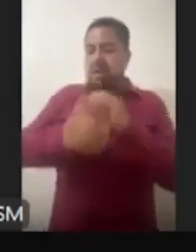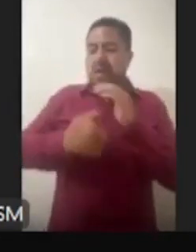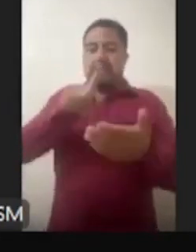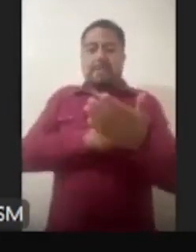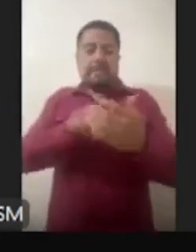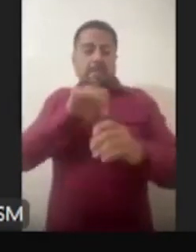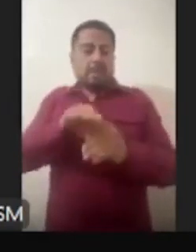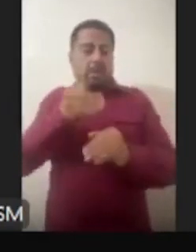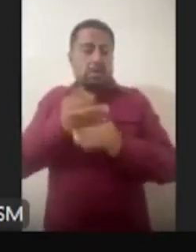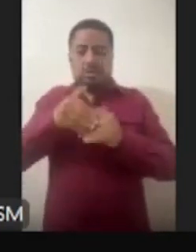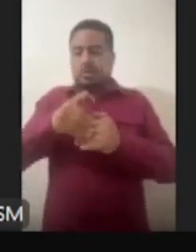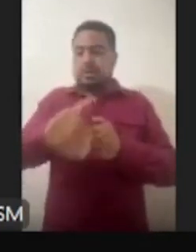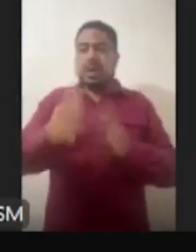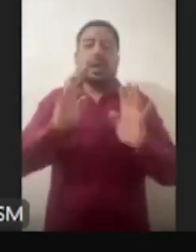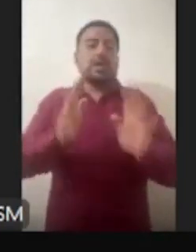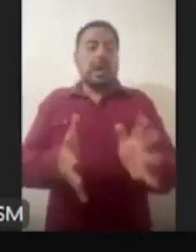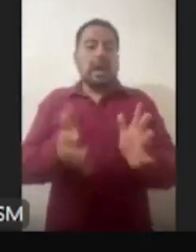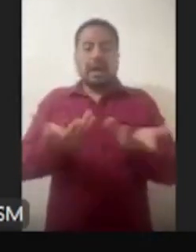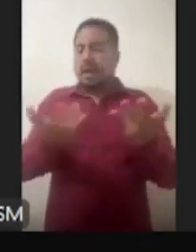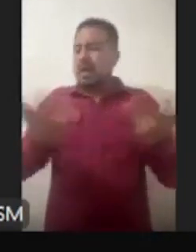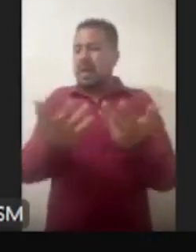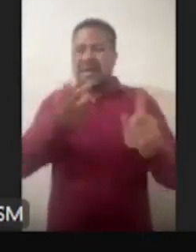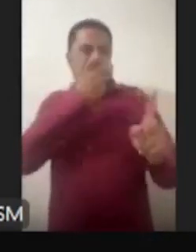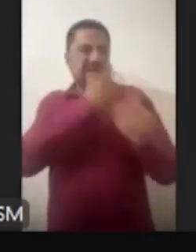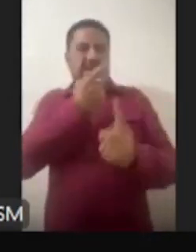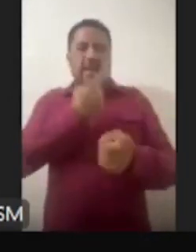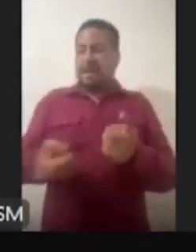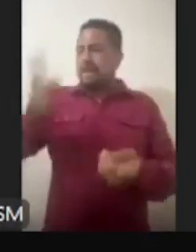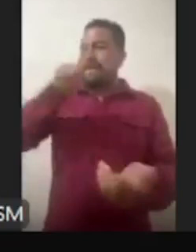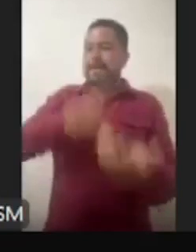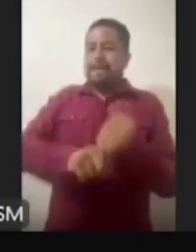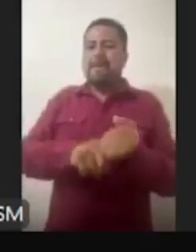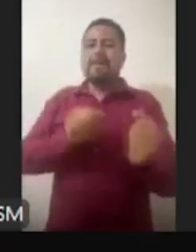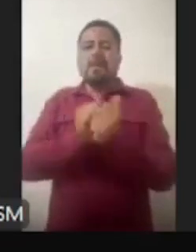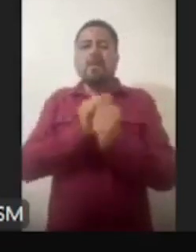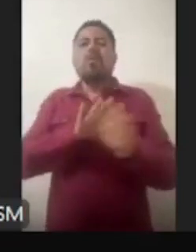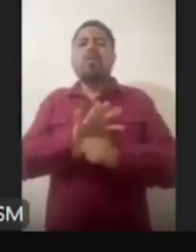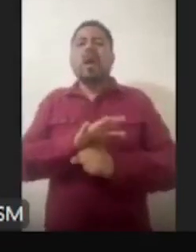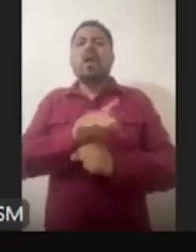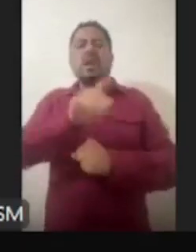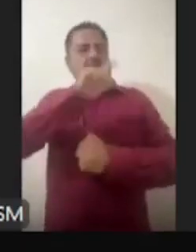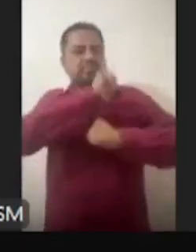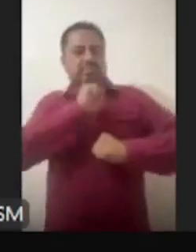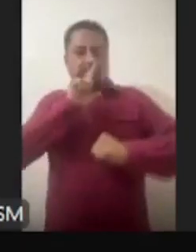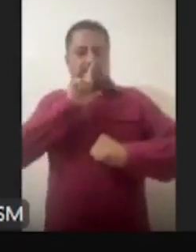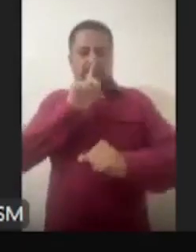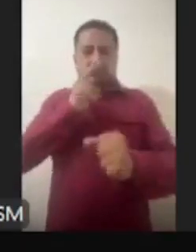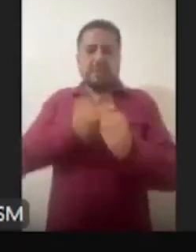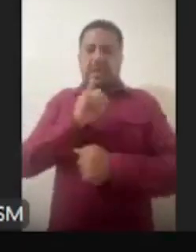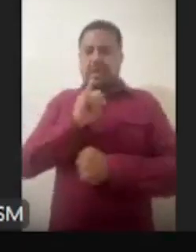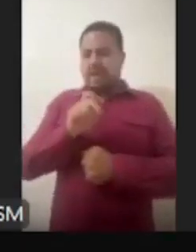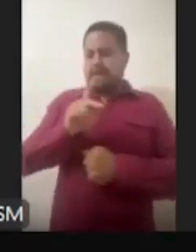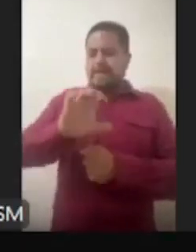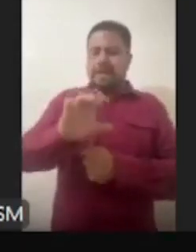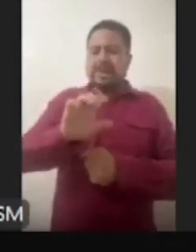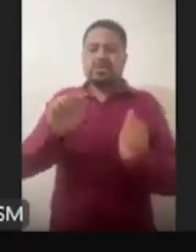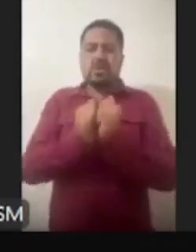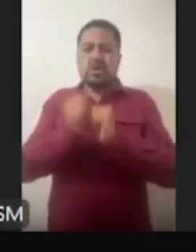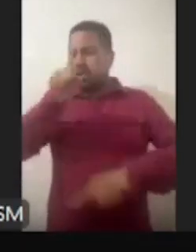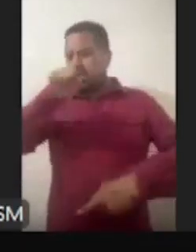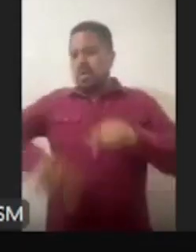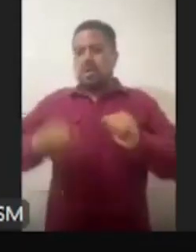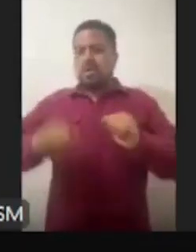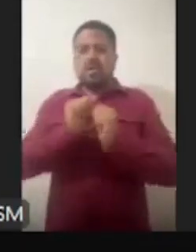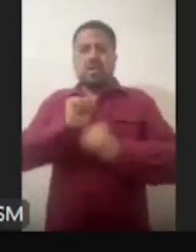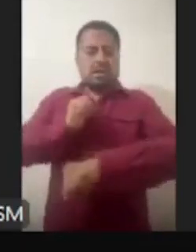Ya que realizar ello implica de entrada y analizar y pronunciarse en relación a la competencia del IEPC respecto a la suspensión de la ejecución de sanciones impuestas por